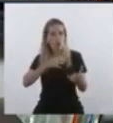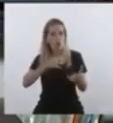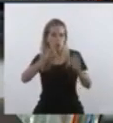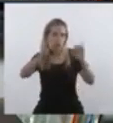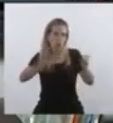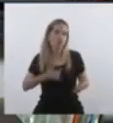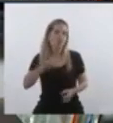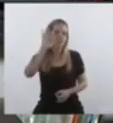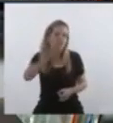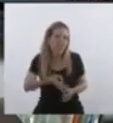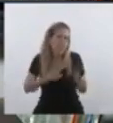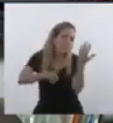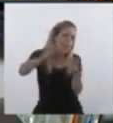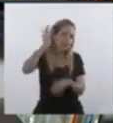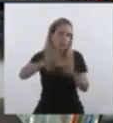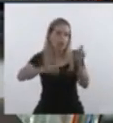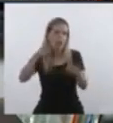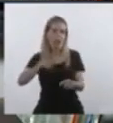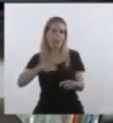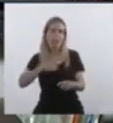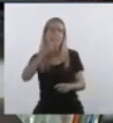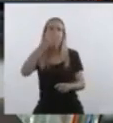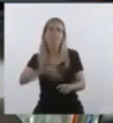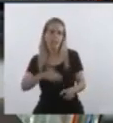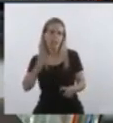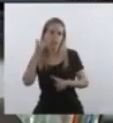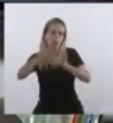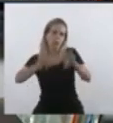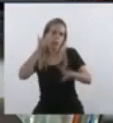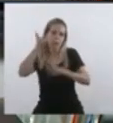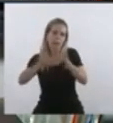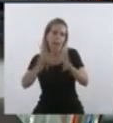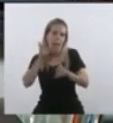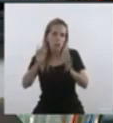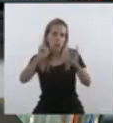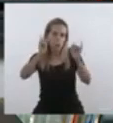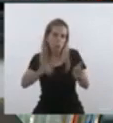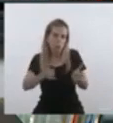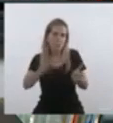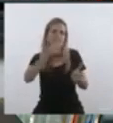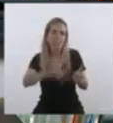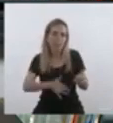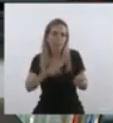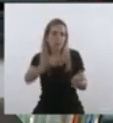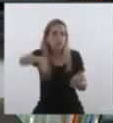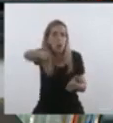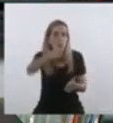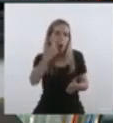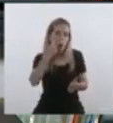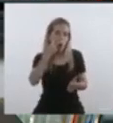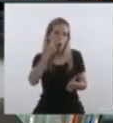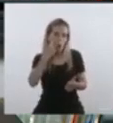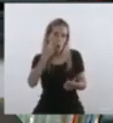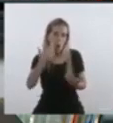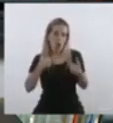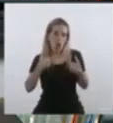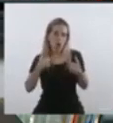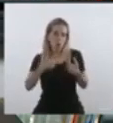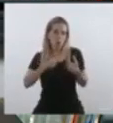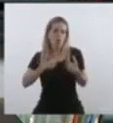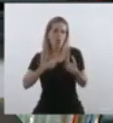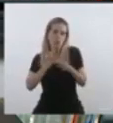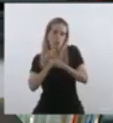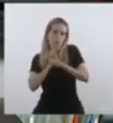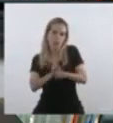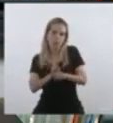de los argentinos entiende de lo que les estoy hablando y conoce mi vocación por preservar la salud de ustedes.